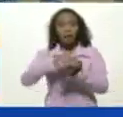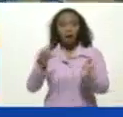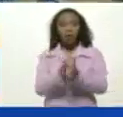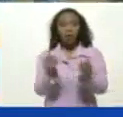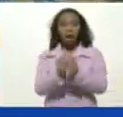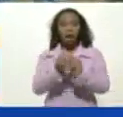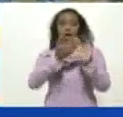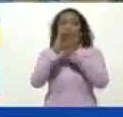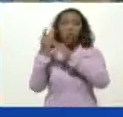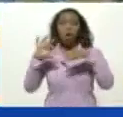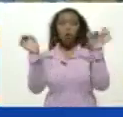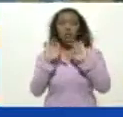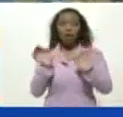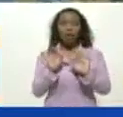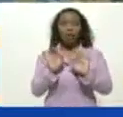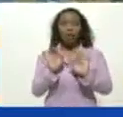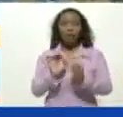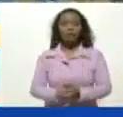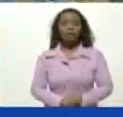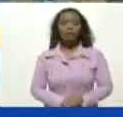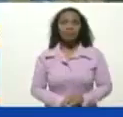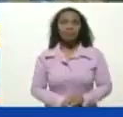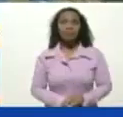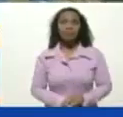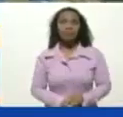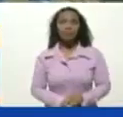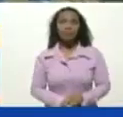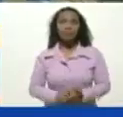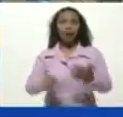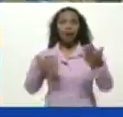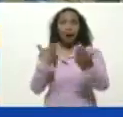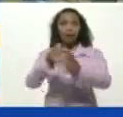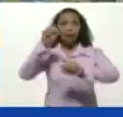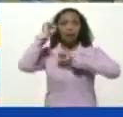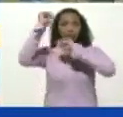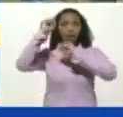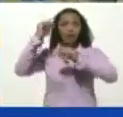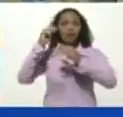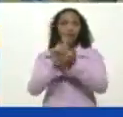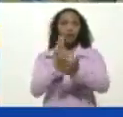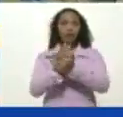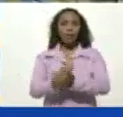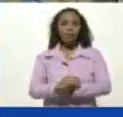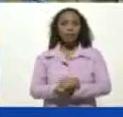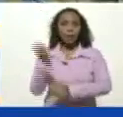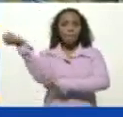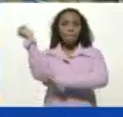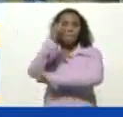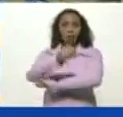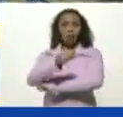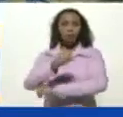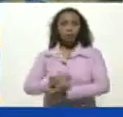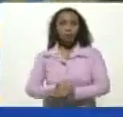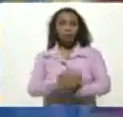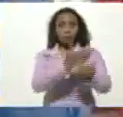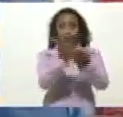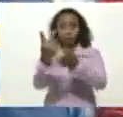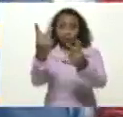¡Comuna o nada! ¡Hasta la victoria siempre! ¡Venceremos! Fíjense